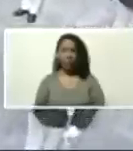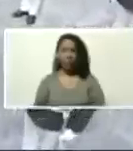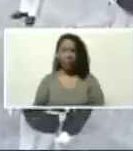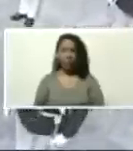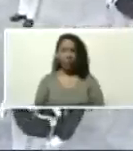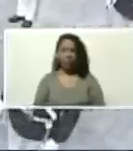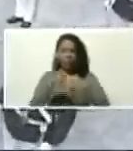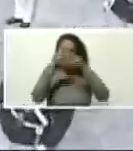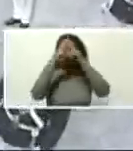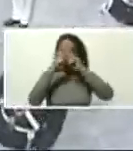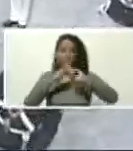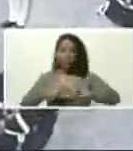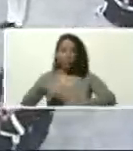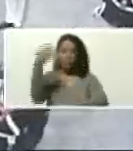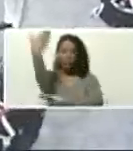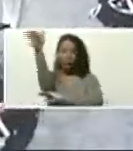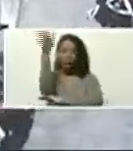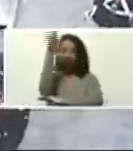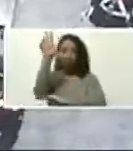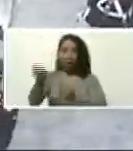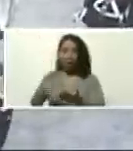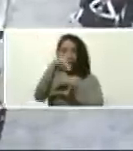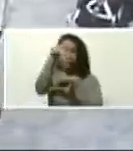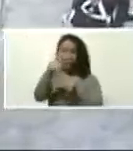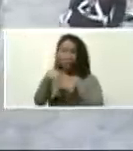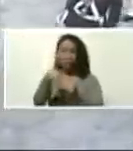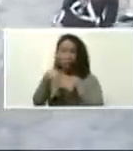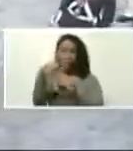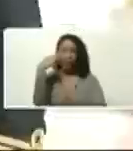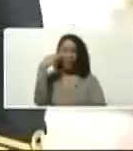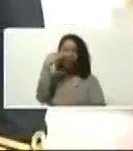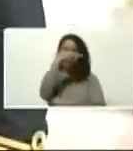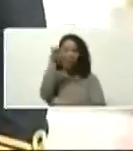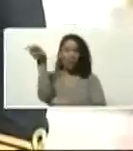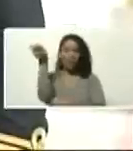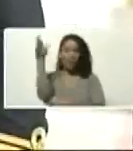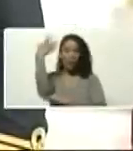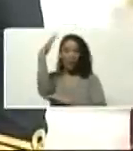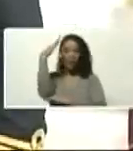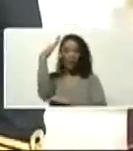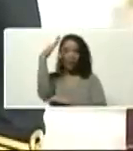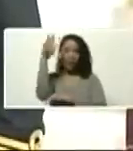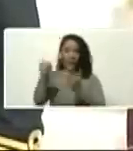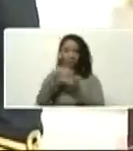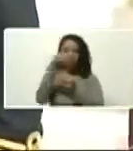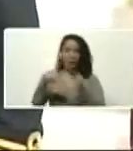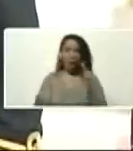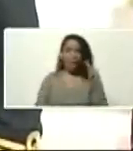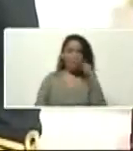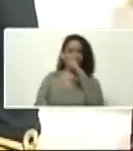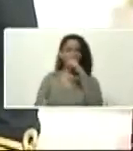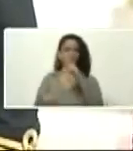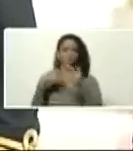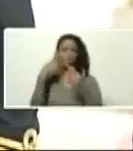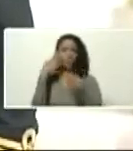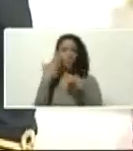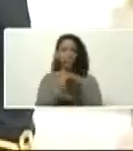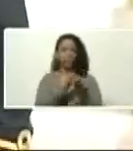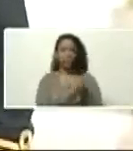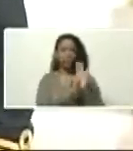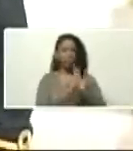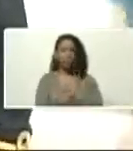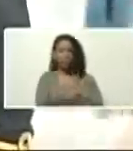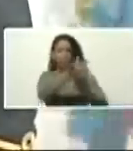Honores a la bandera nacional. Con vista a la bandera nacional, atención, presenten.